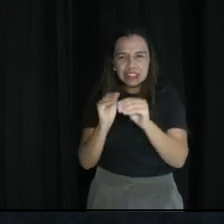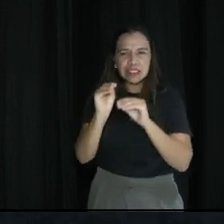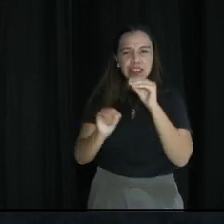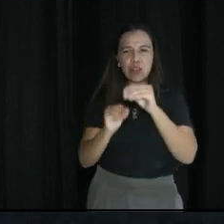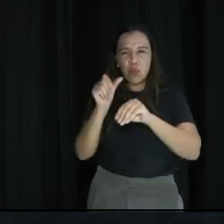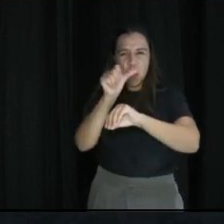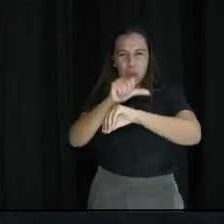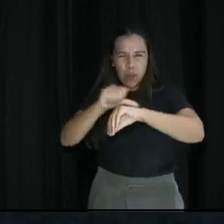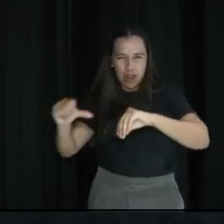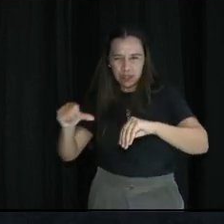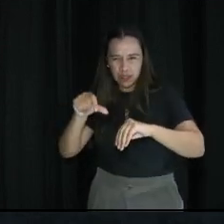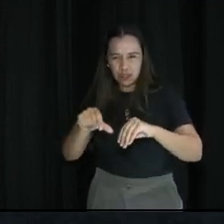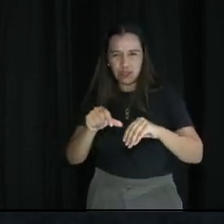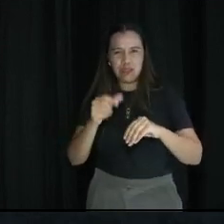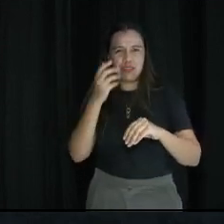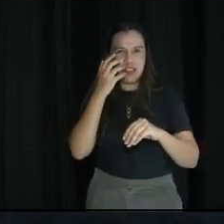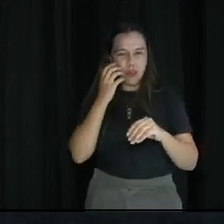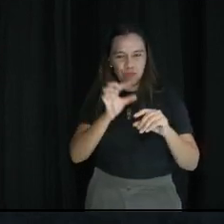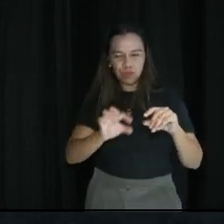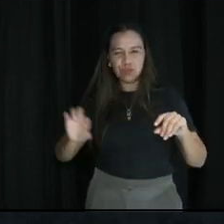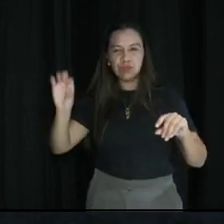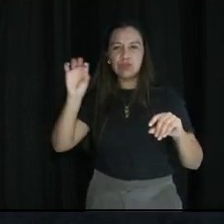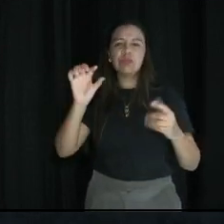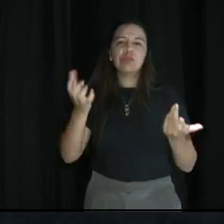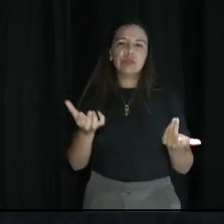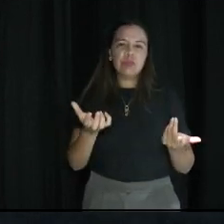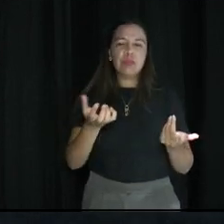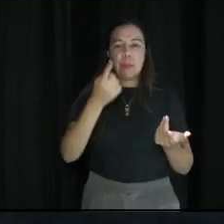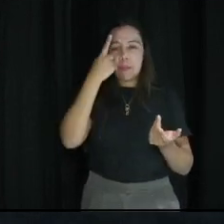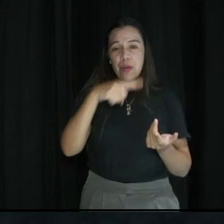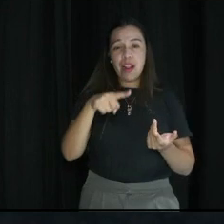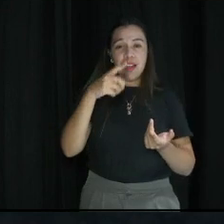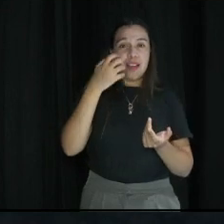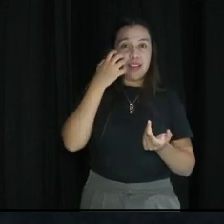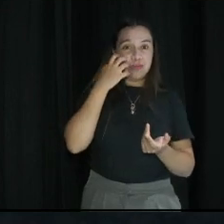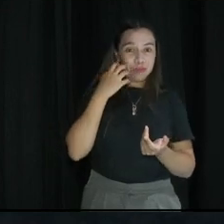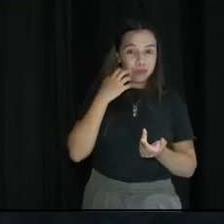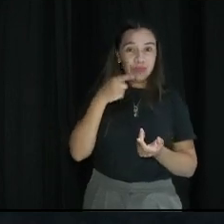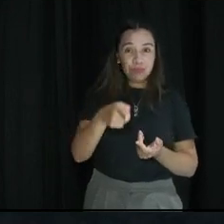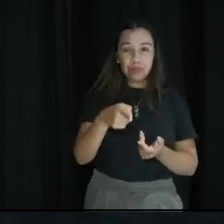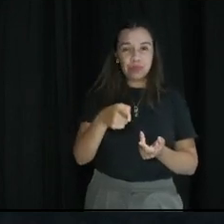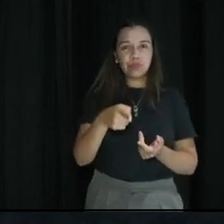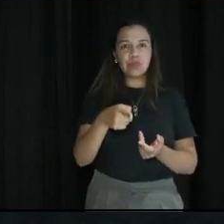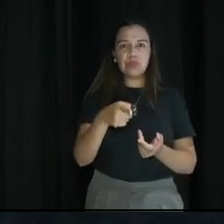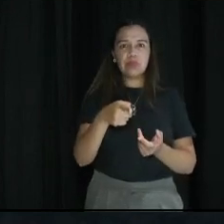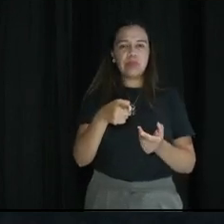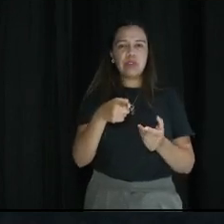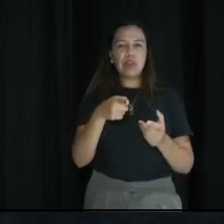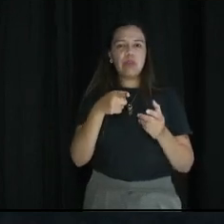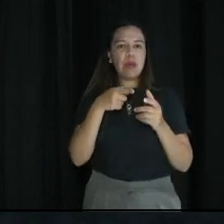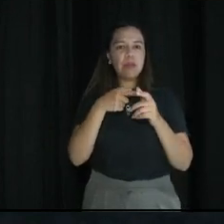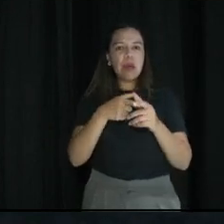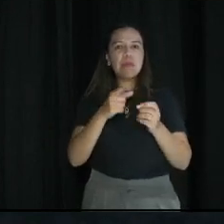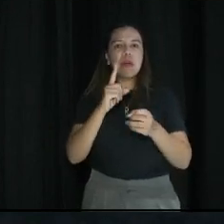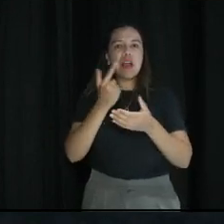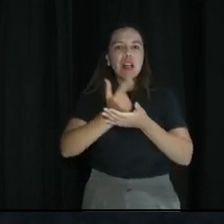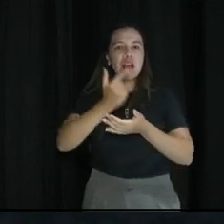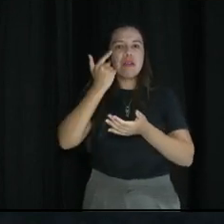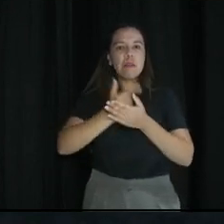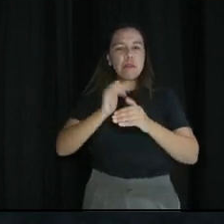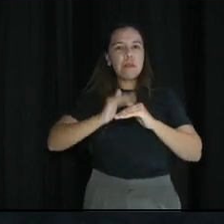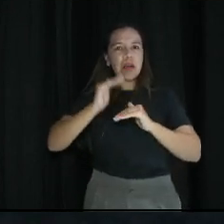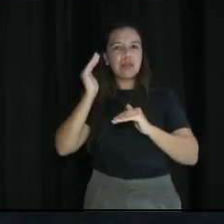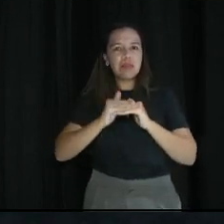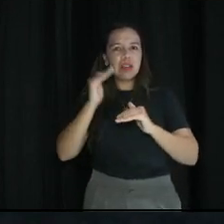manera, tratar de que el ejemplar no seguirlo mutilando más y